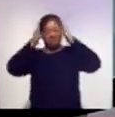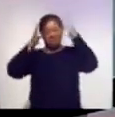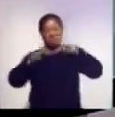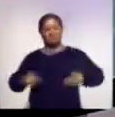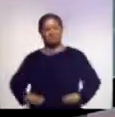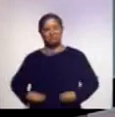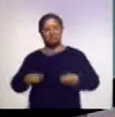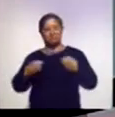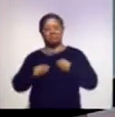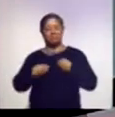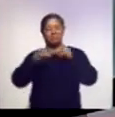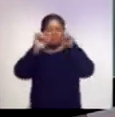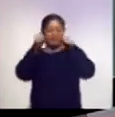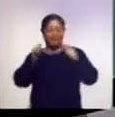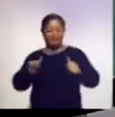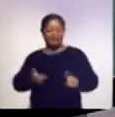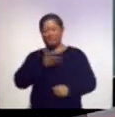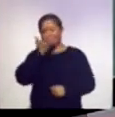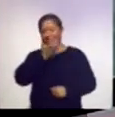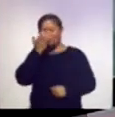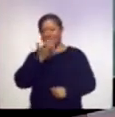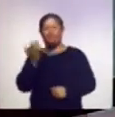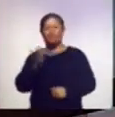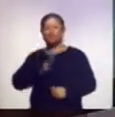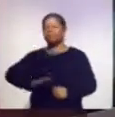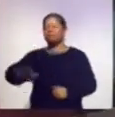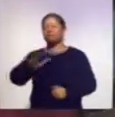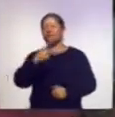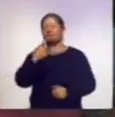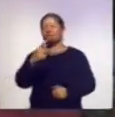Artes y Tradiciones Populares de Tlaxcala.